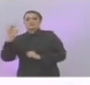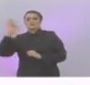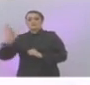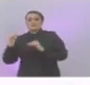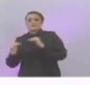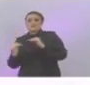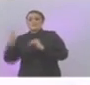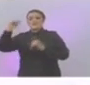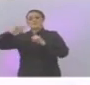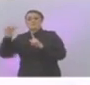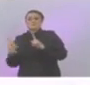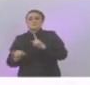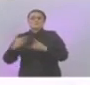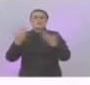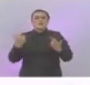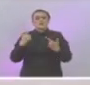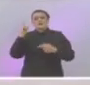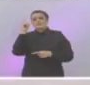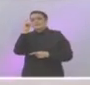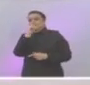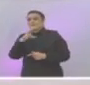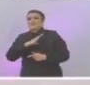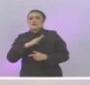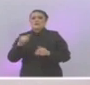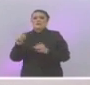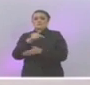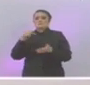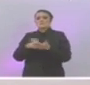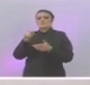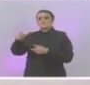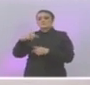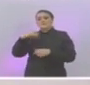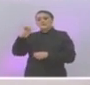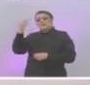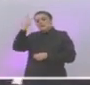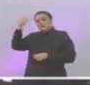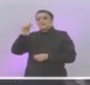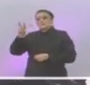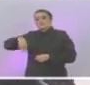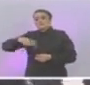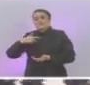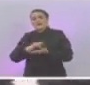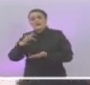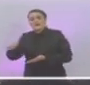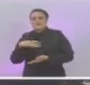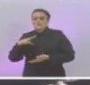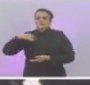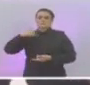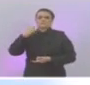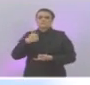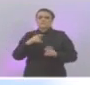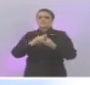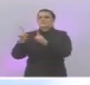periodo. Frente a los retos que tenemos en la zona metropolitana de la capital, agradezco el compromiso y esfuerzo de